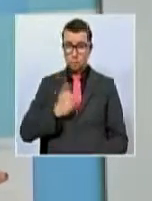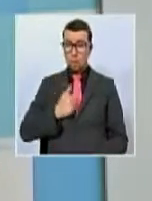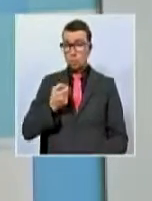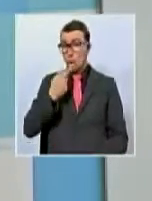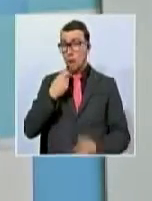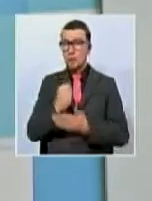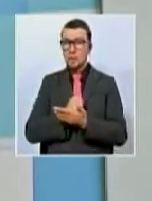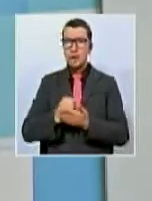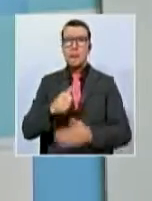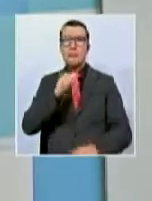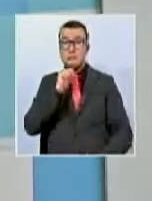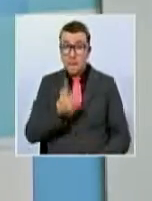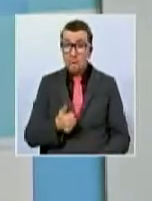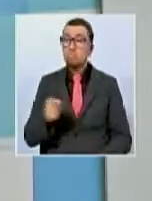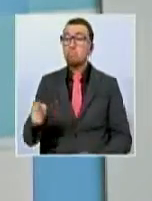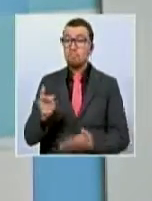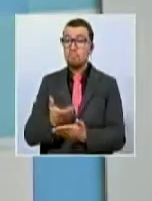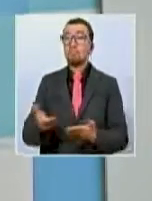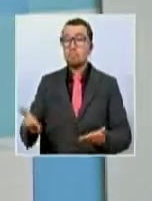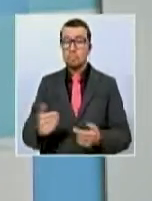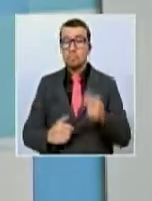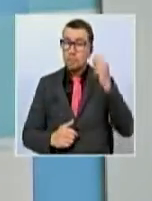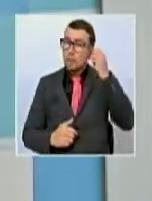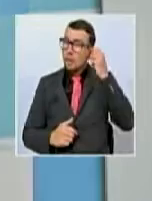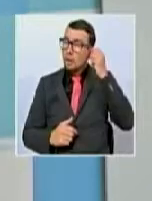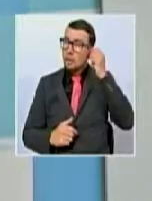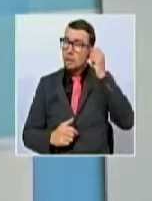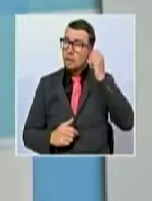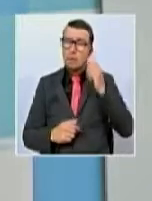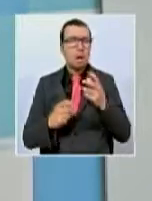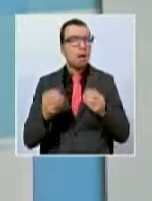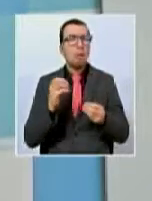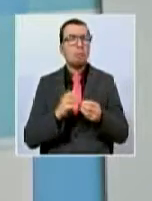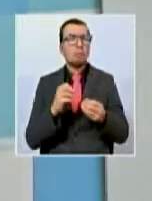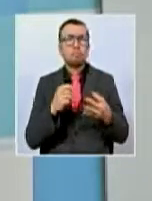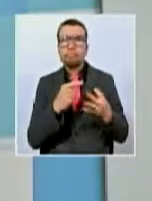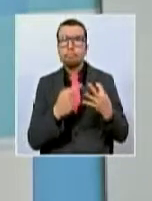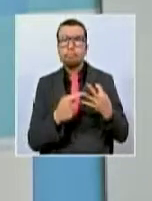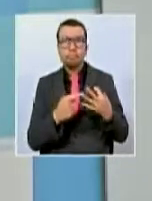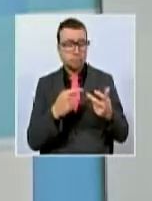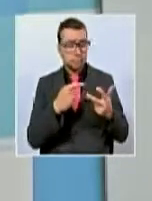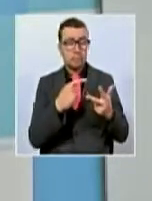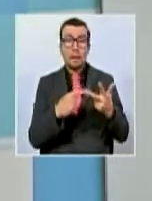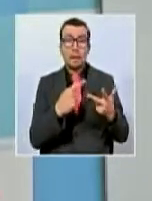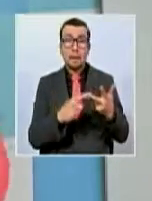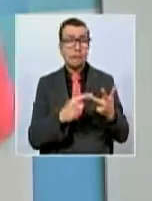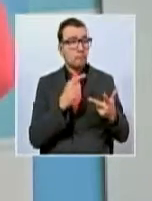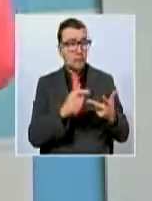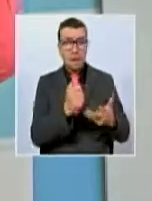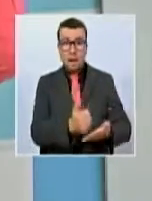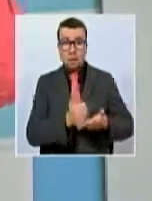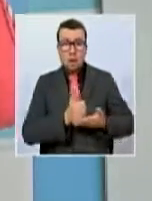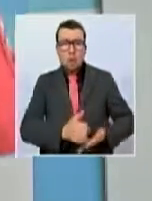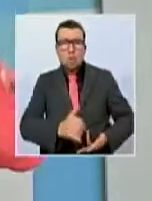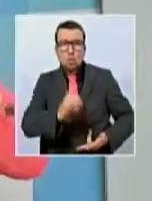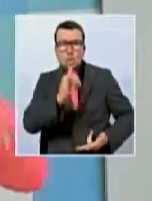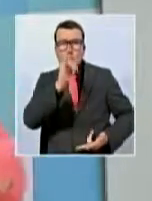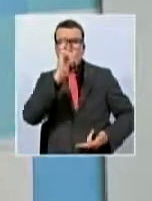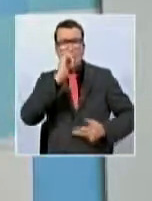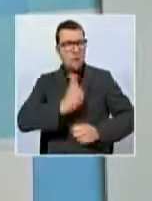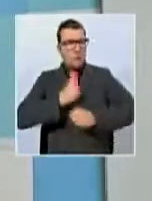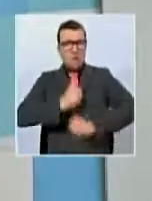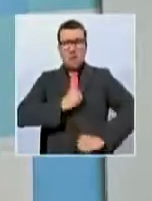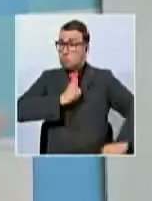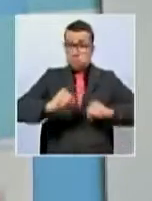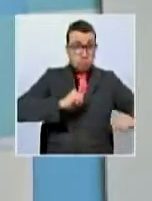podemos cometer en este tipo de casos. Y el otro producto es las bebidas energizantes. Ese es otro aspecto que tenemos, en el